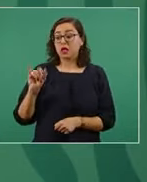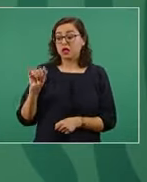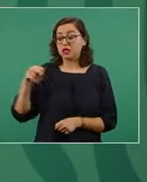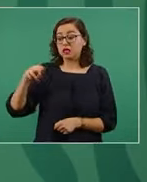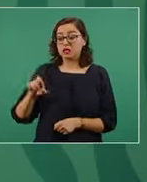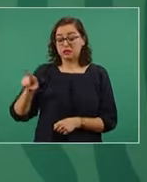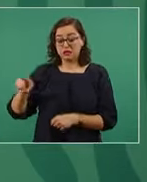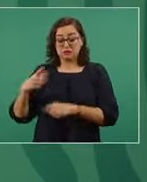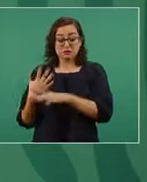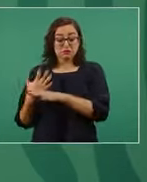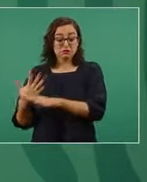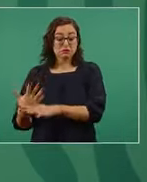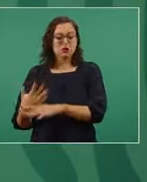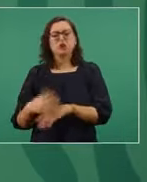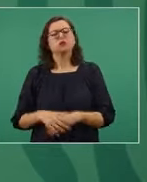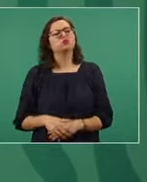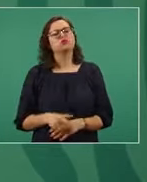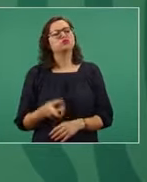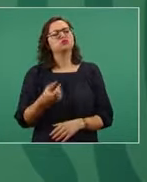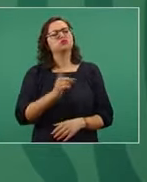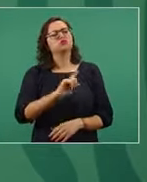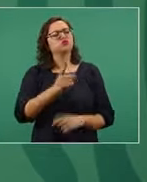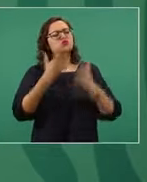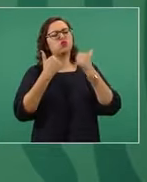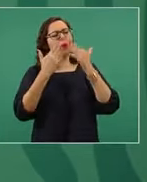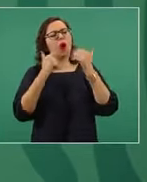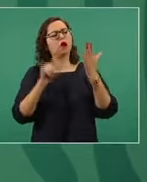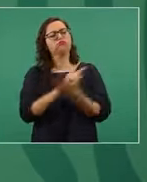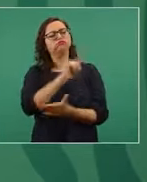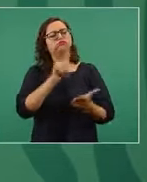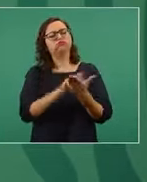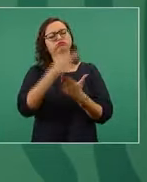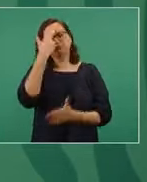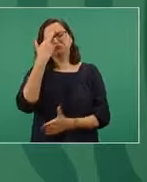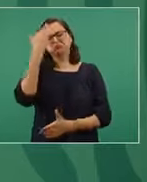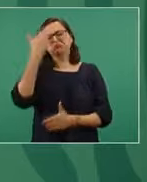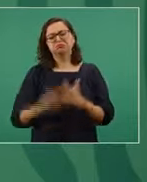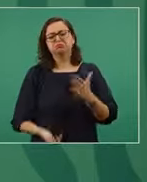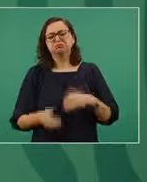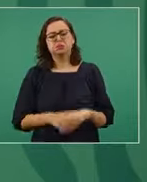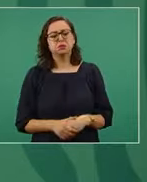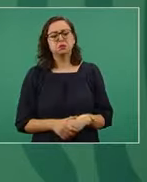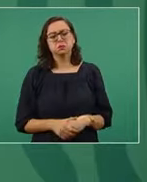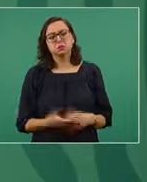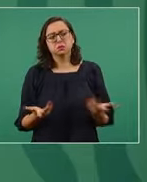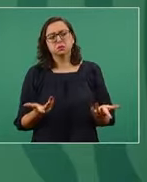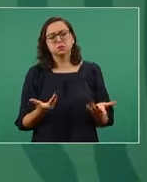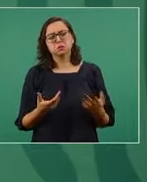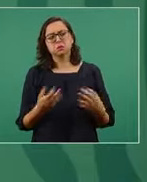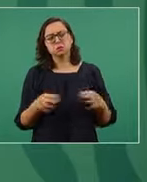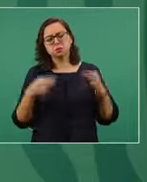los del INE que no era delito, que era un cartón.